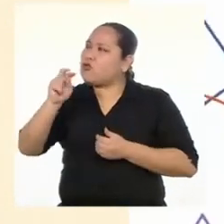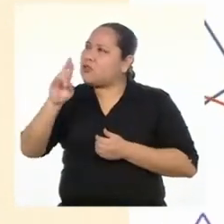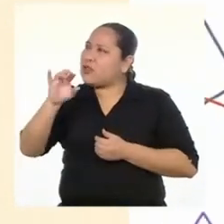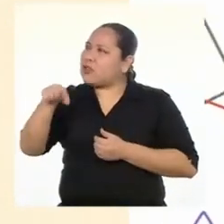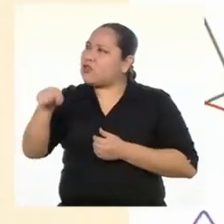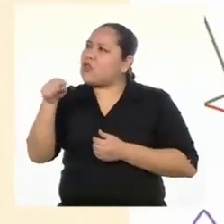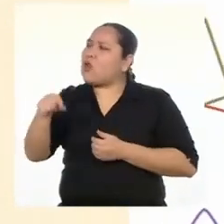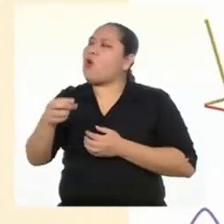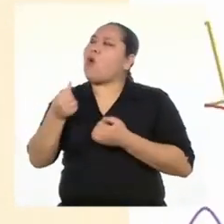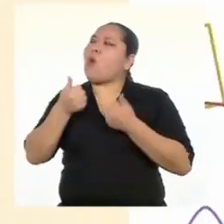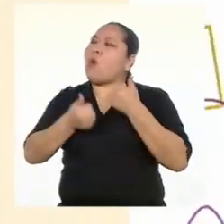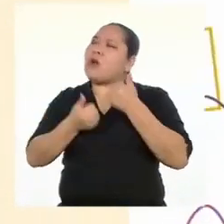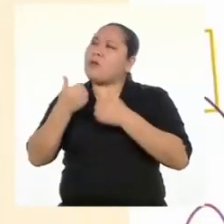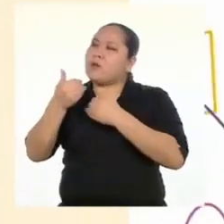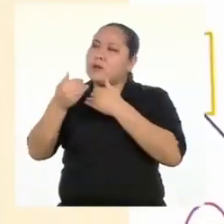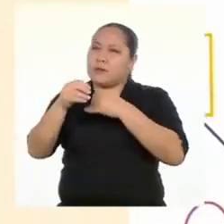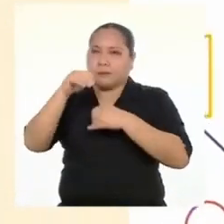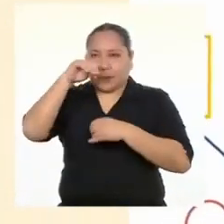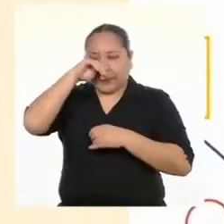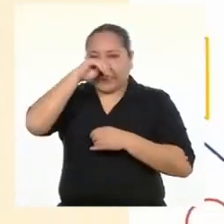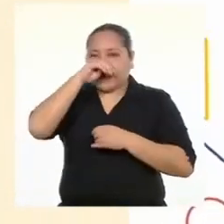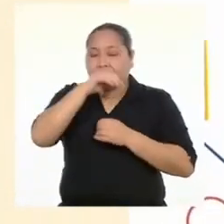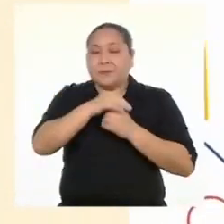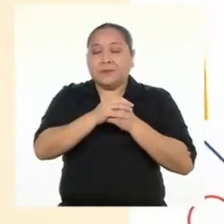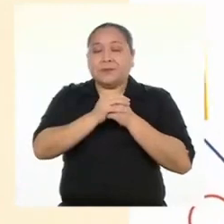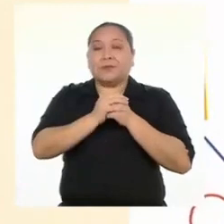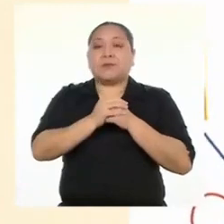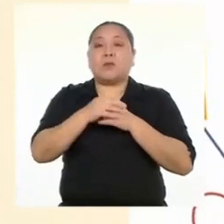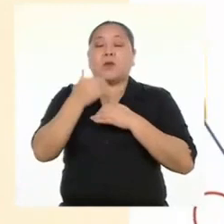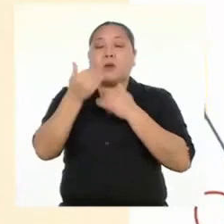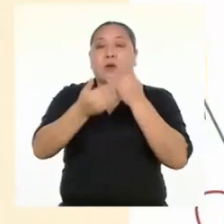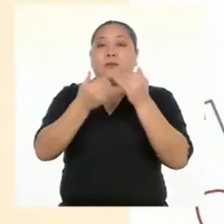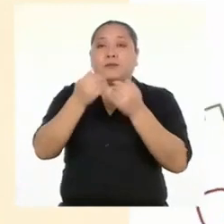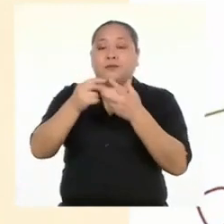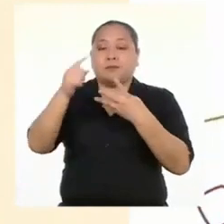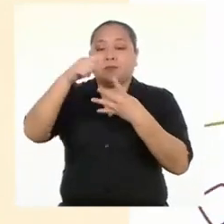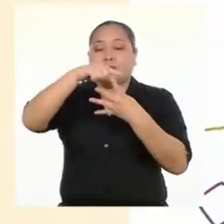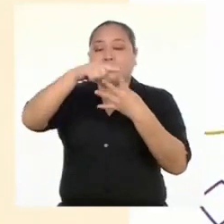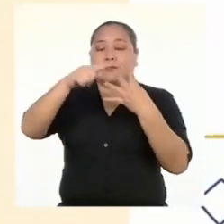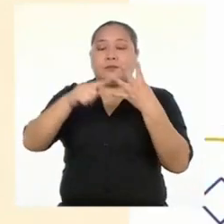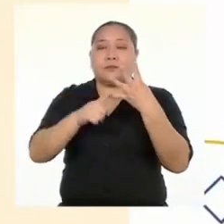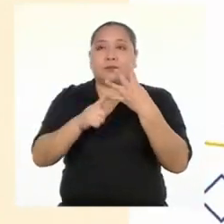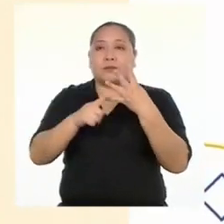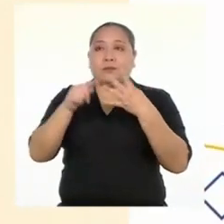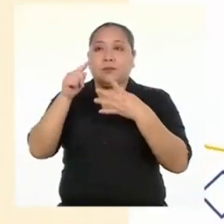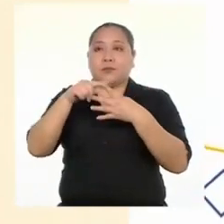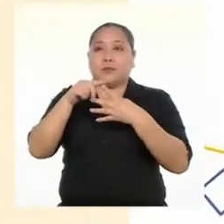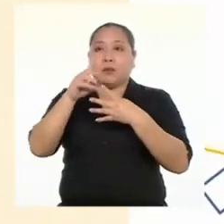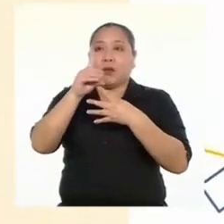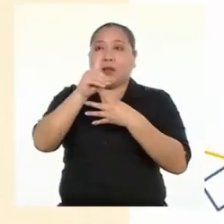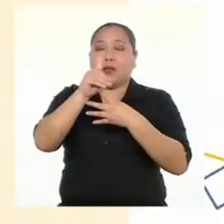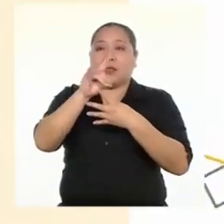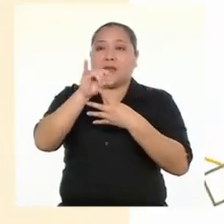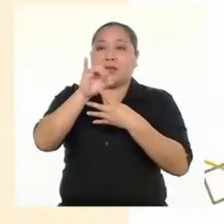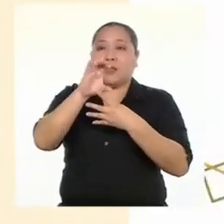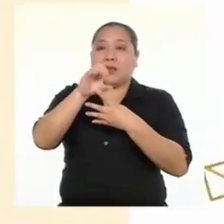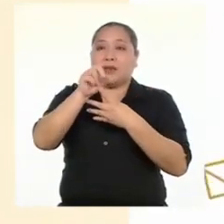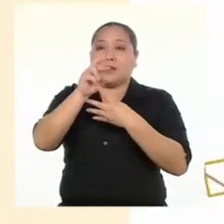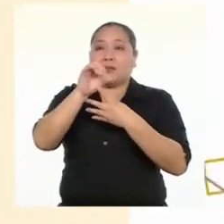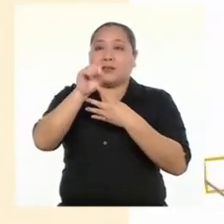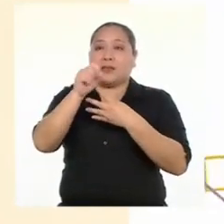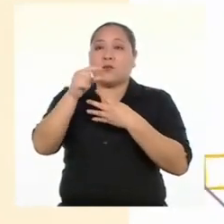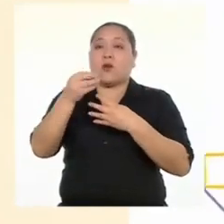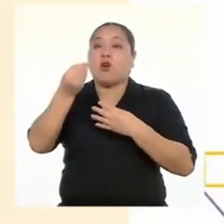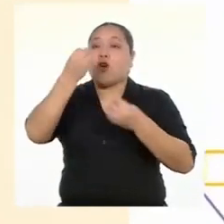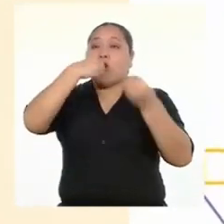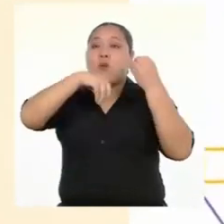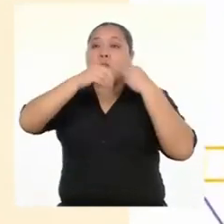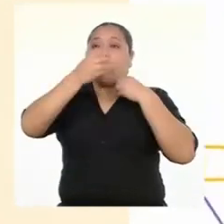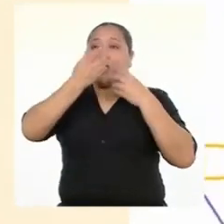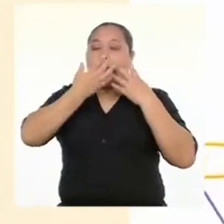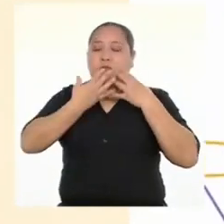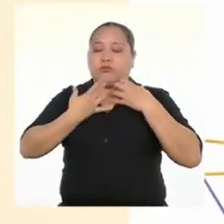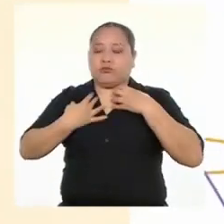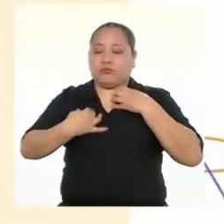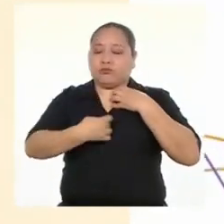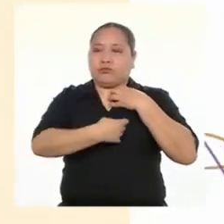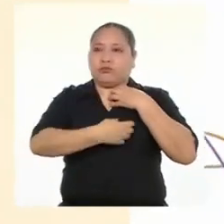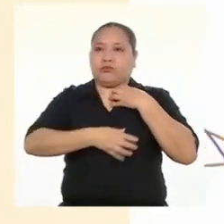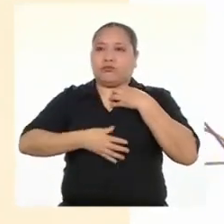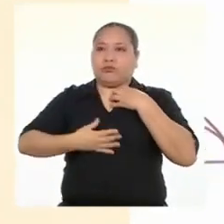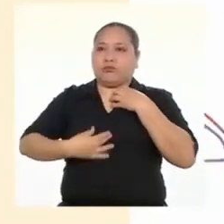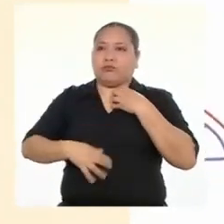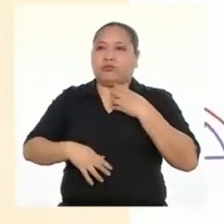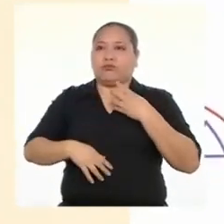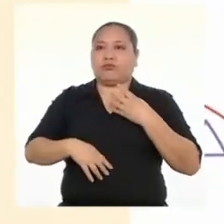Excelente pregunta, Yanira. Los procesos de la nutrición son cuatro. El digestivo, que procesa el alimento con el sistema